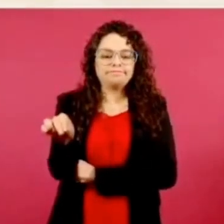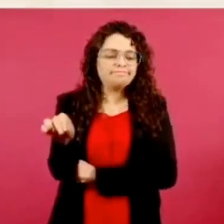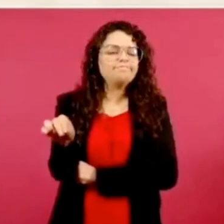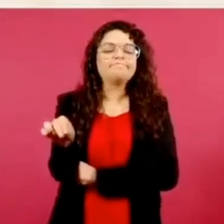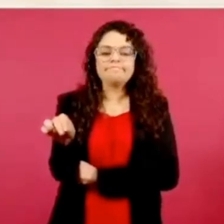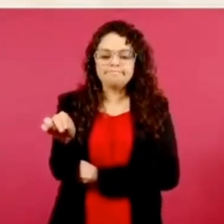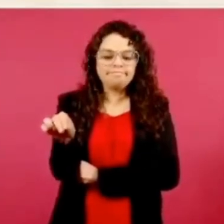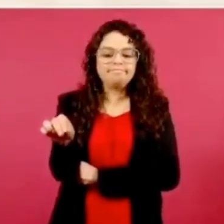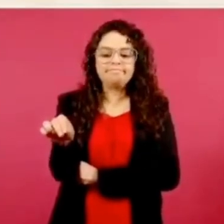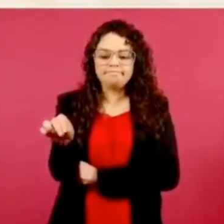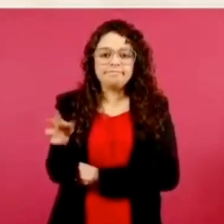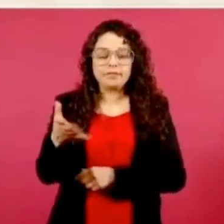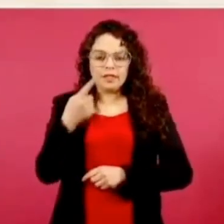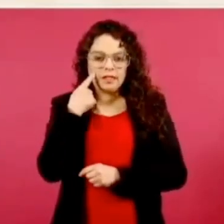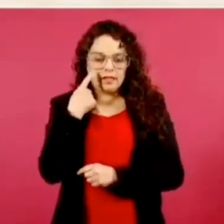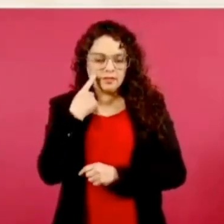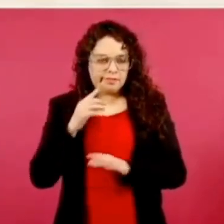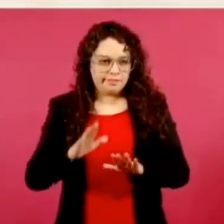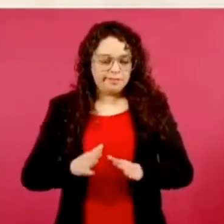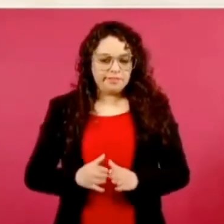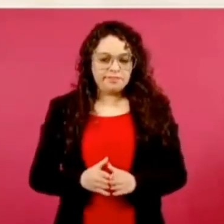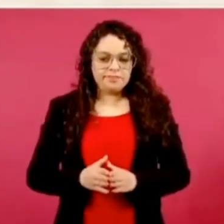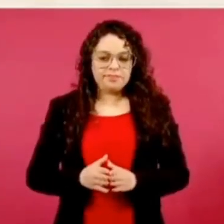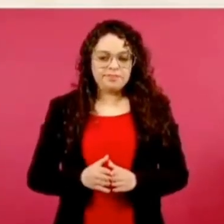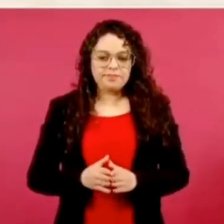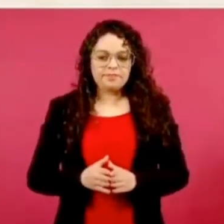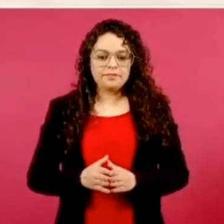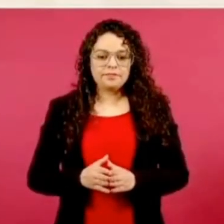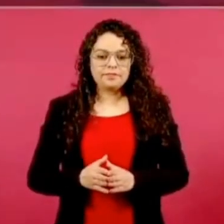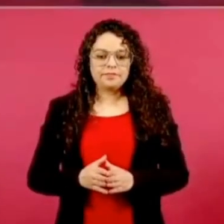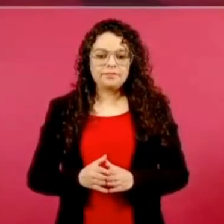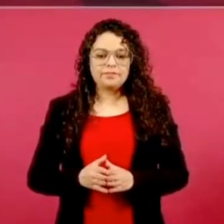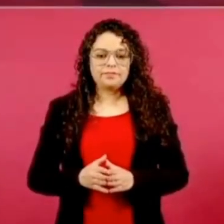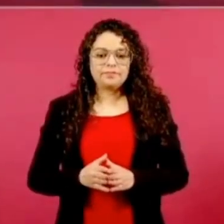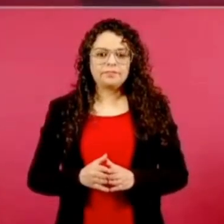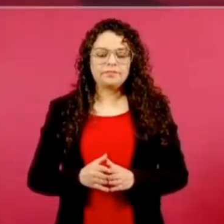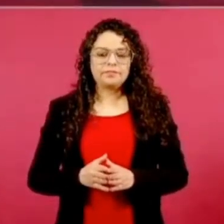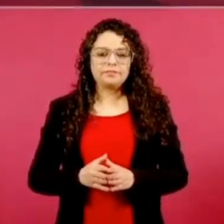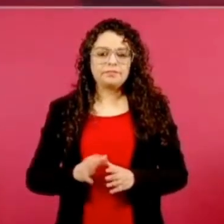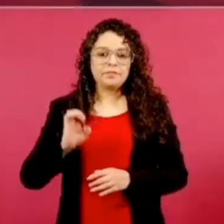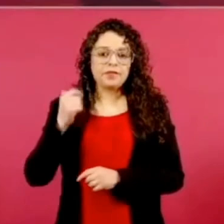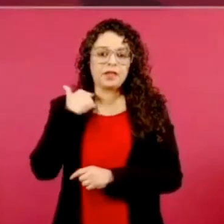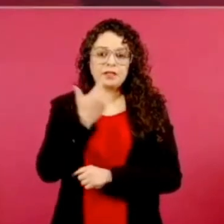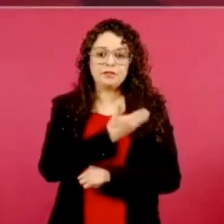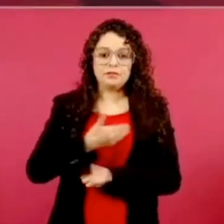Empezaron las negociaciones cuando Salinas.